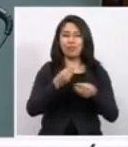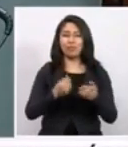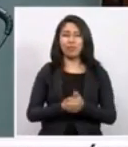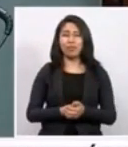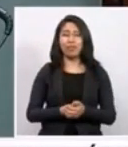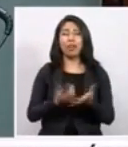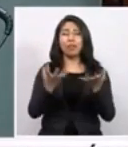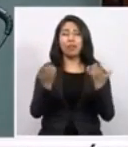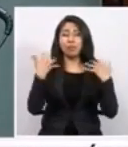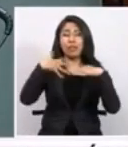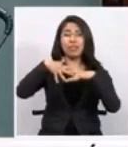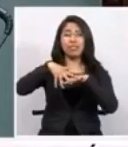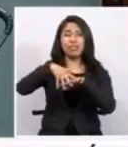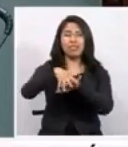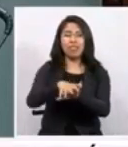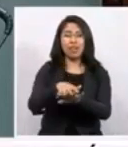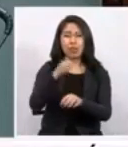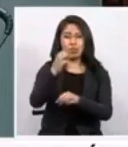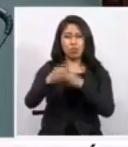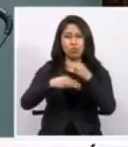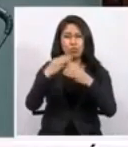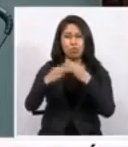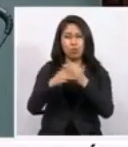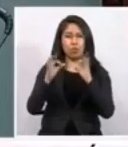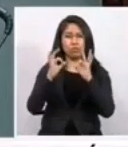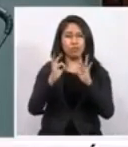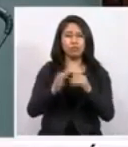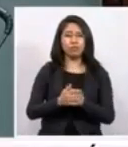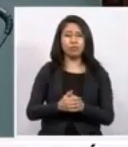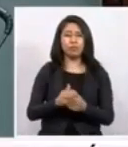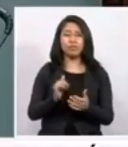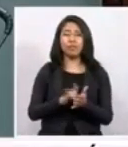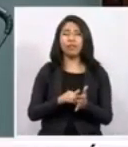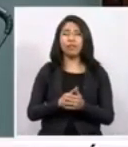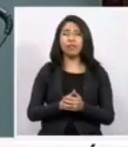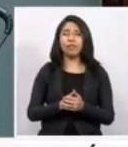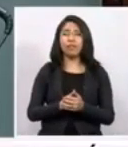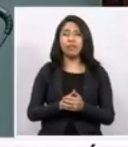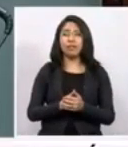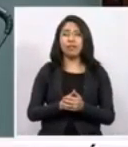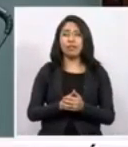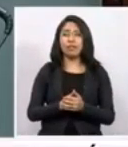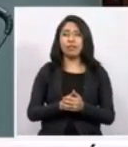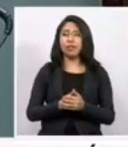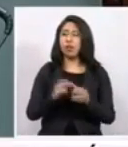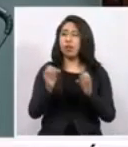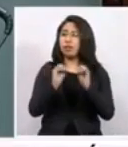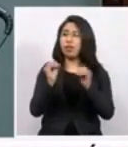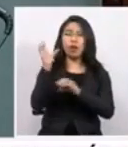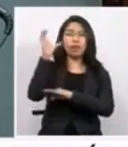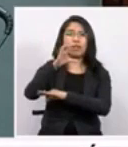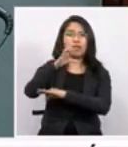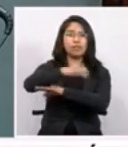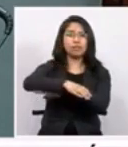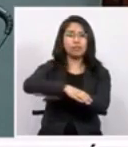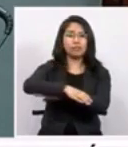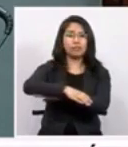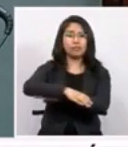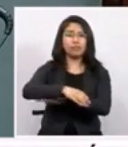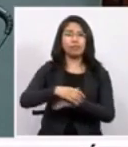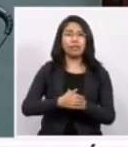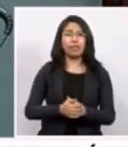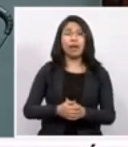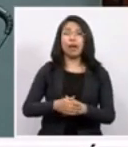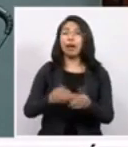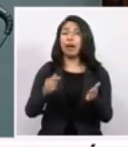la integración sur-sur en un mundo globalizado en el que no se impugna designios desde el norte. Propugnamos la